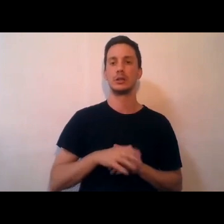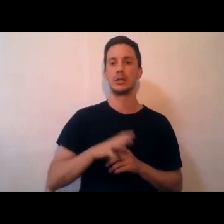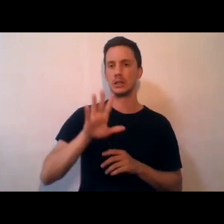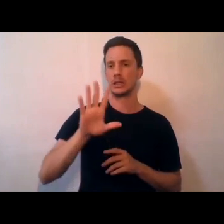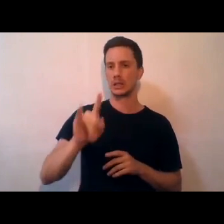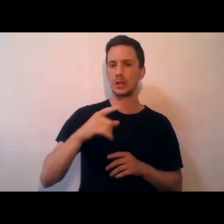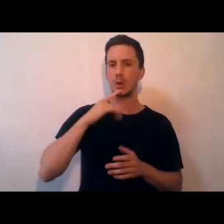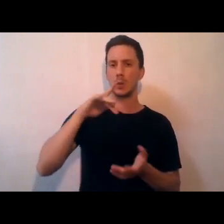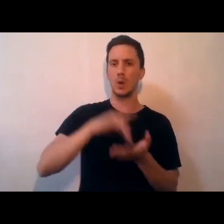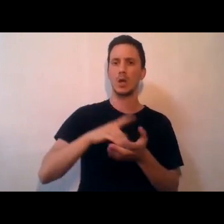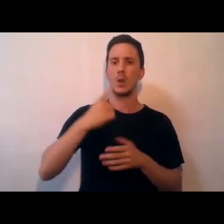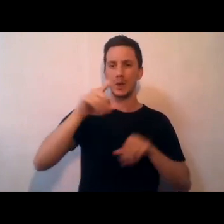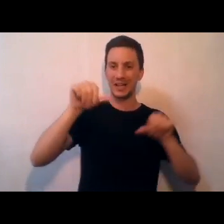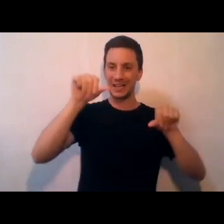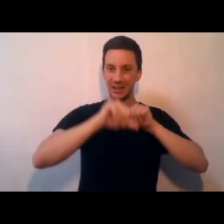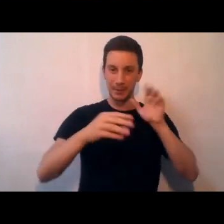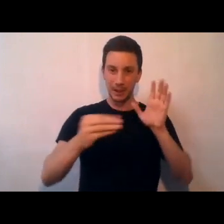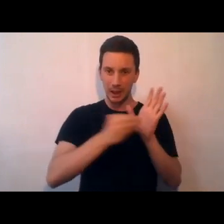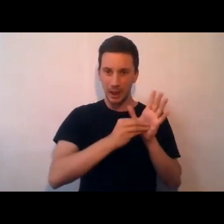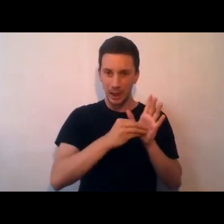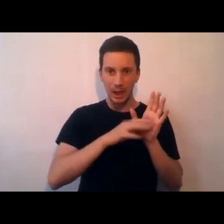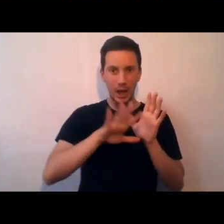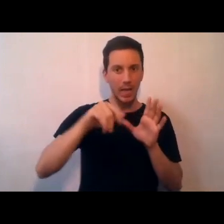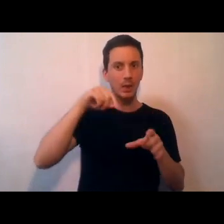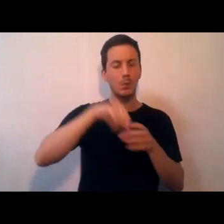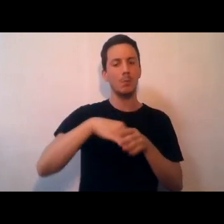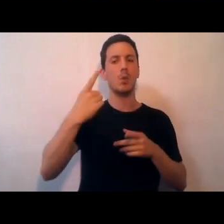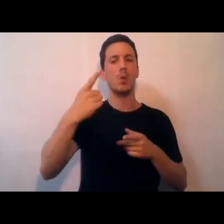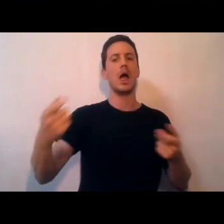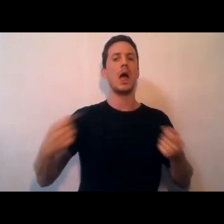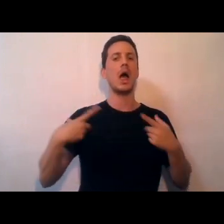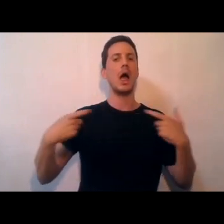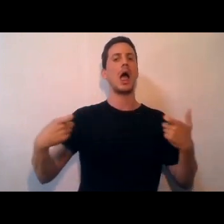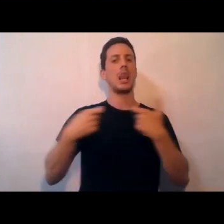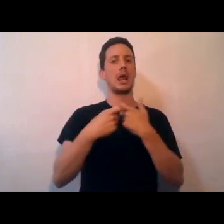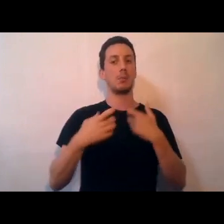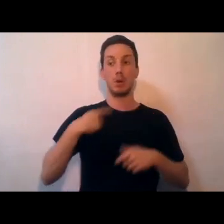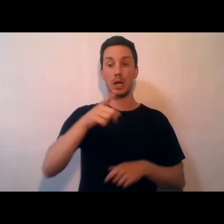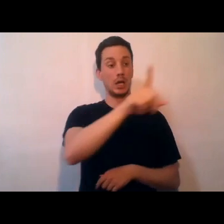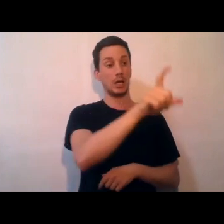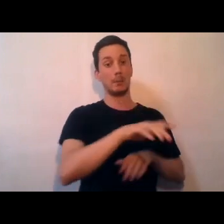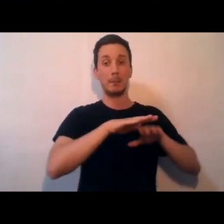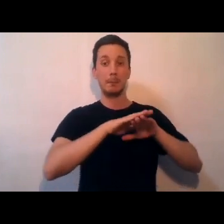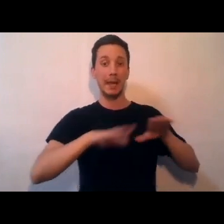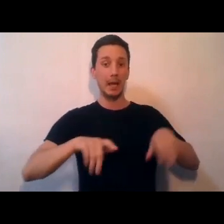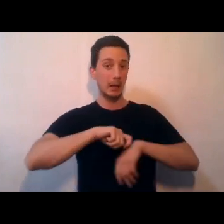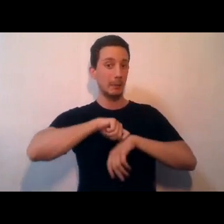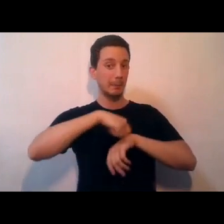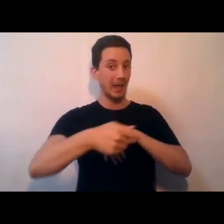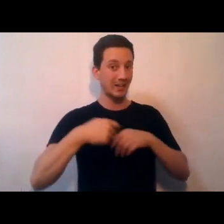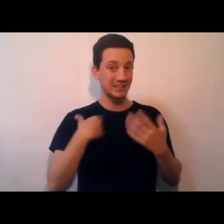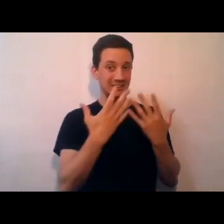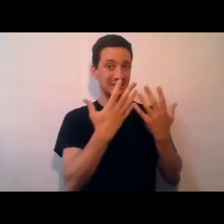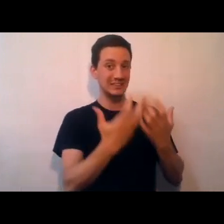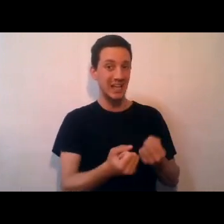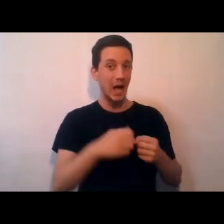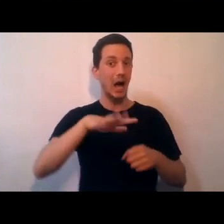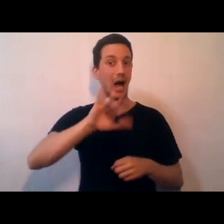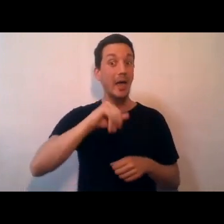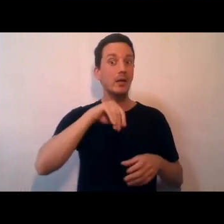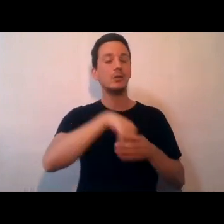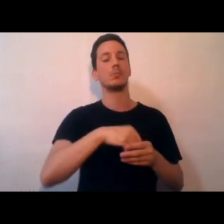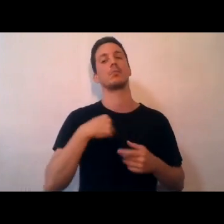llevar un componente químico, pues pueden generar una alergia y que un niño atópico pues le pudiera dar alergia. ¿No puedo ponerle a un